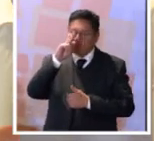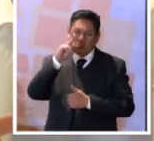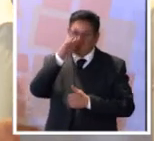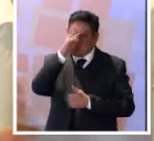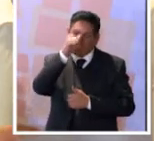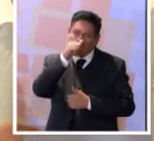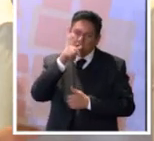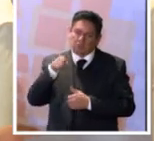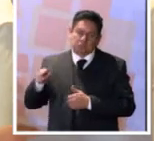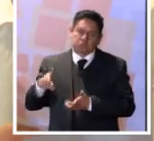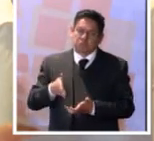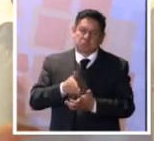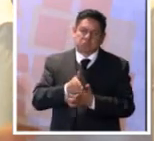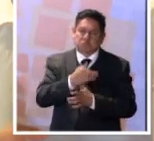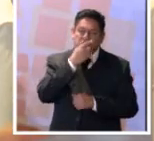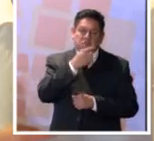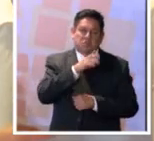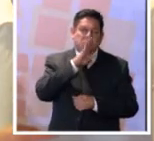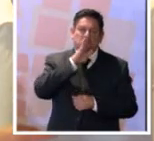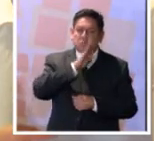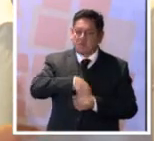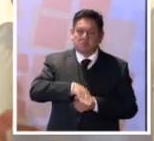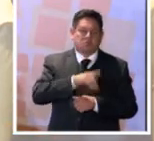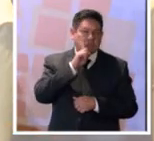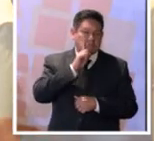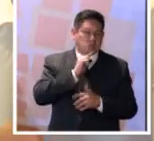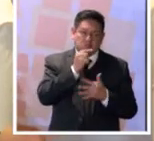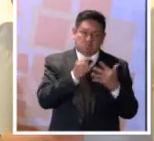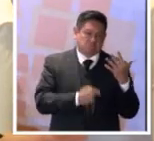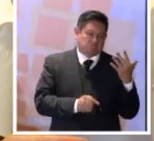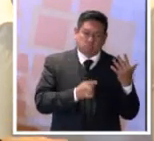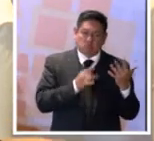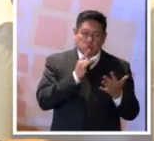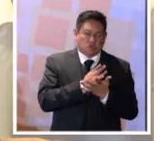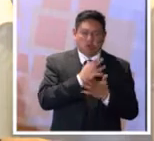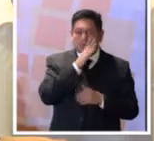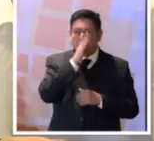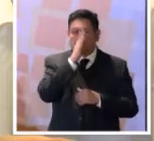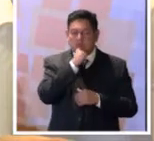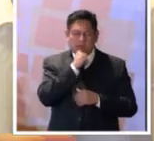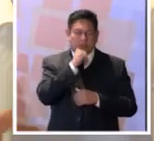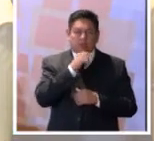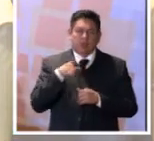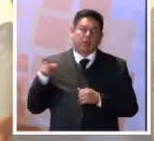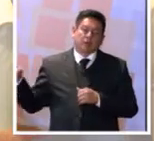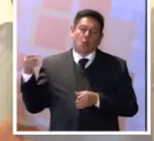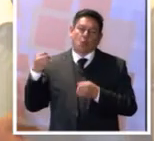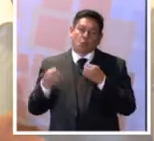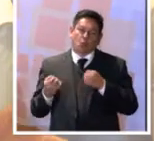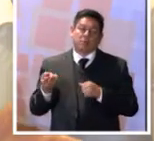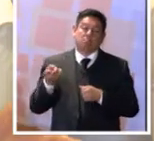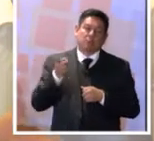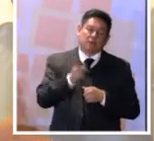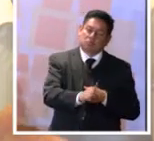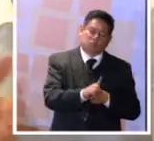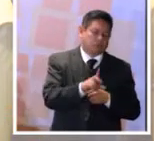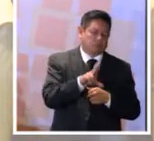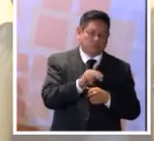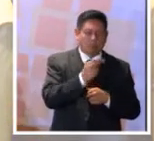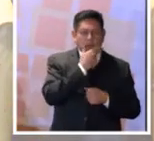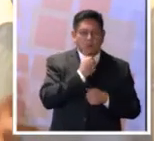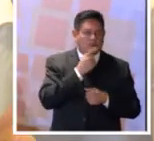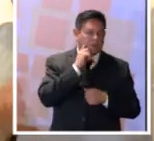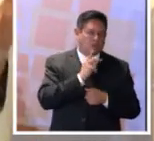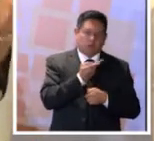Y entonces se interpretó que no podía ser que una lista estuviera integrada solo por mujeres en virtud de la igualdad